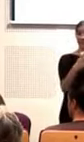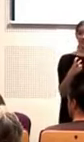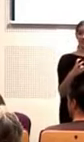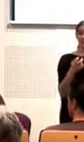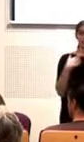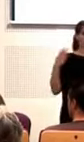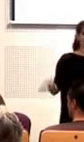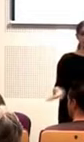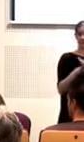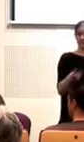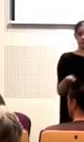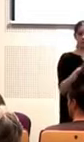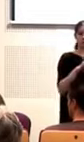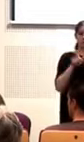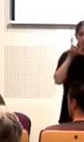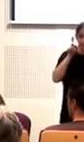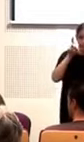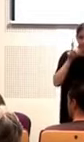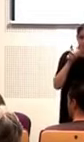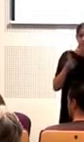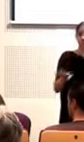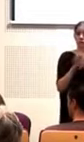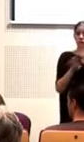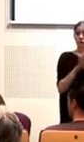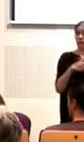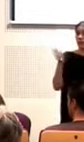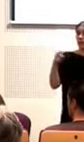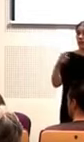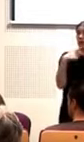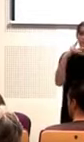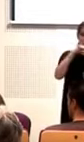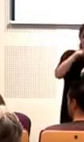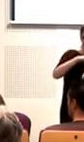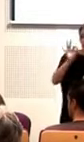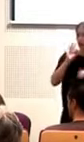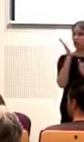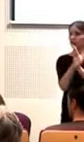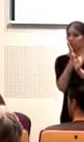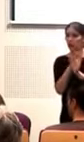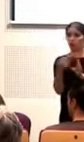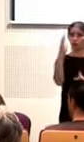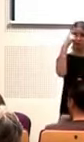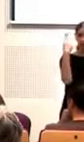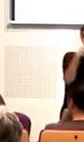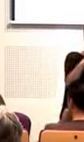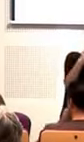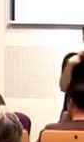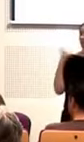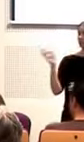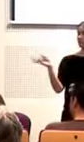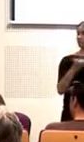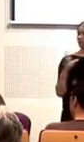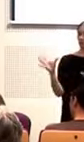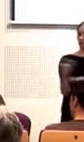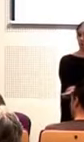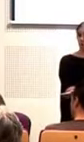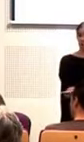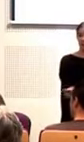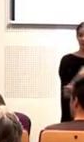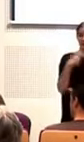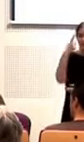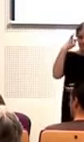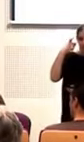que sigamos formándonos porque muchos de vosotros o sois médicos o psicólogos o enfermeras, nos hemos estado presentando por ahí y